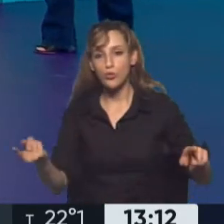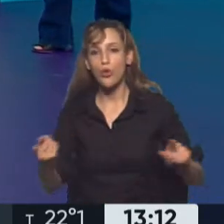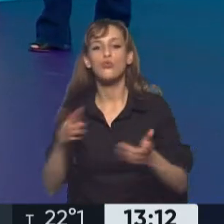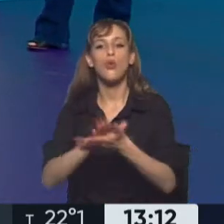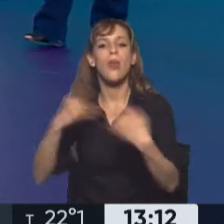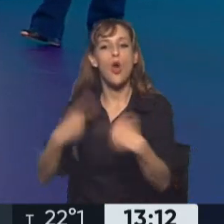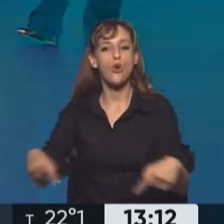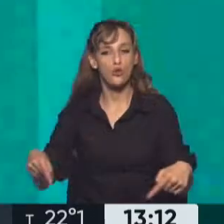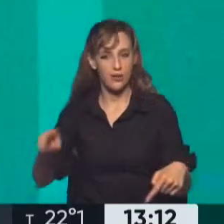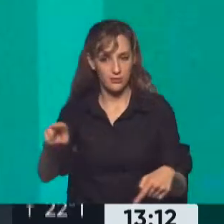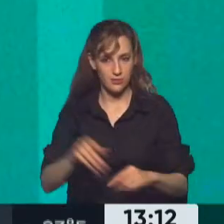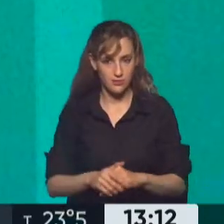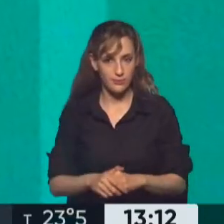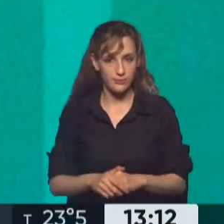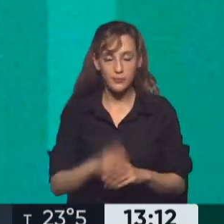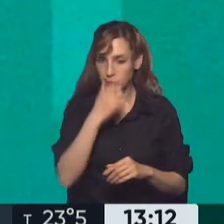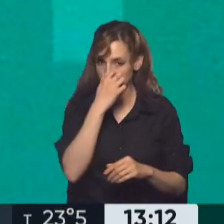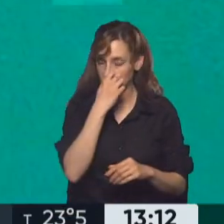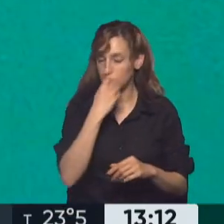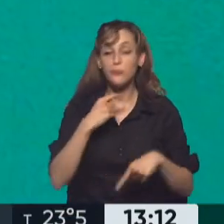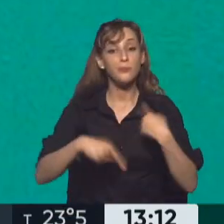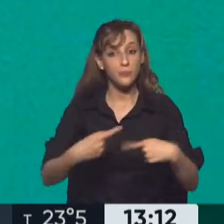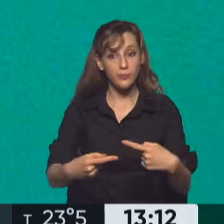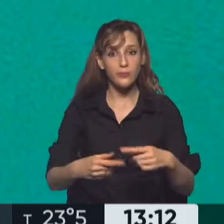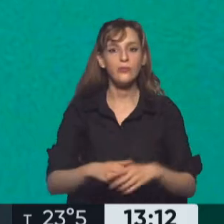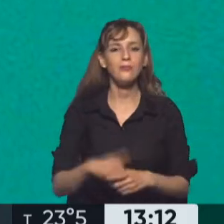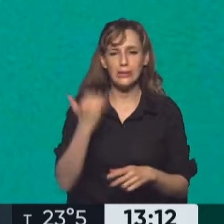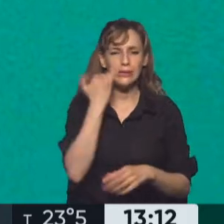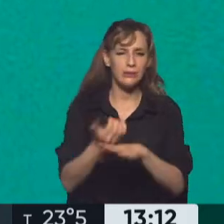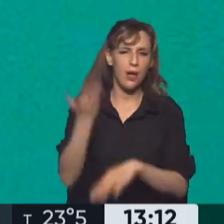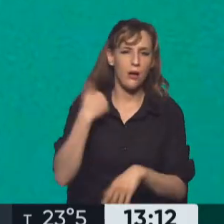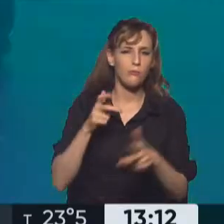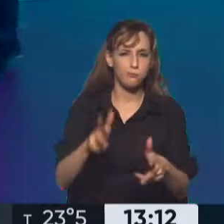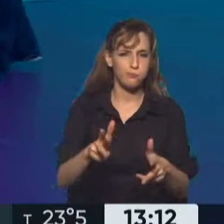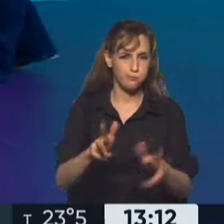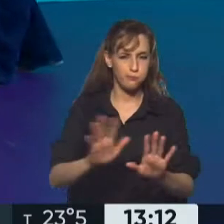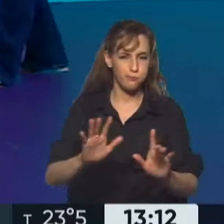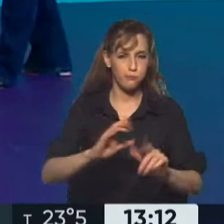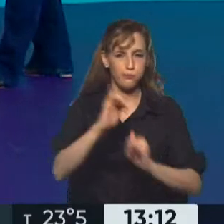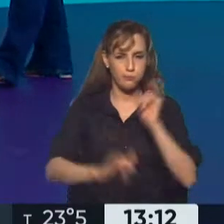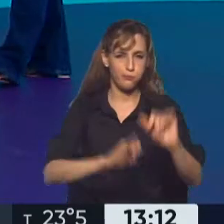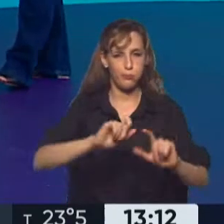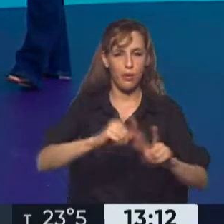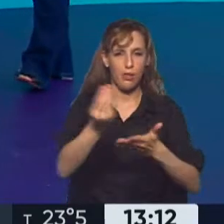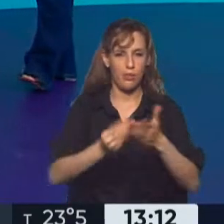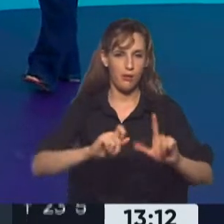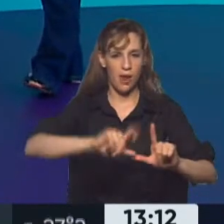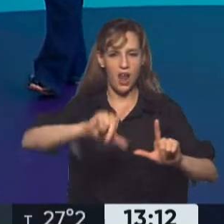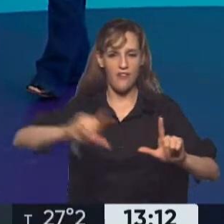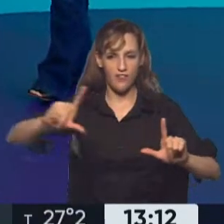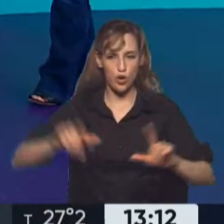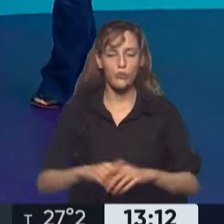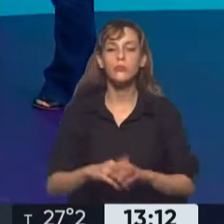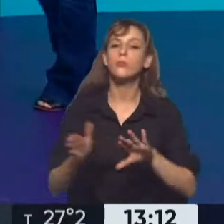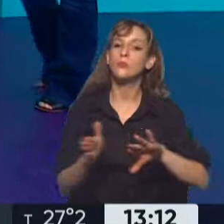riqueza. Pero vamos para adelante porque este gráfico ya se los expliqué en la placa anterior. Miren esto. La región más desigual